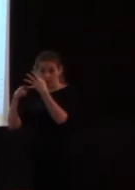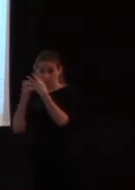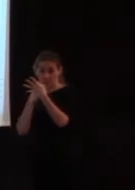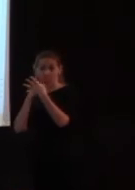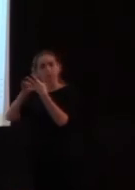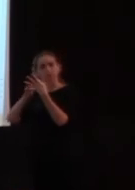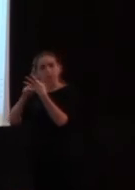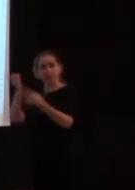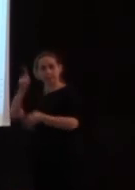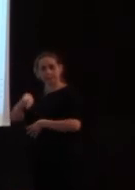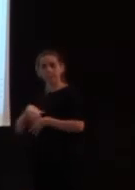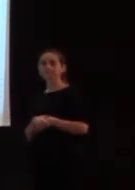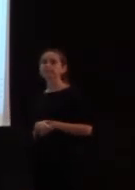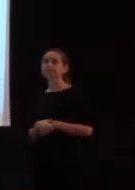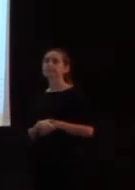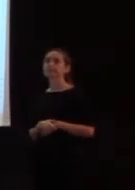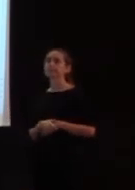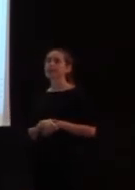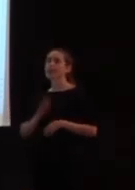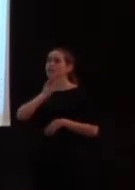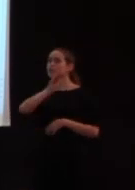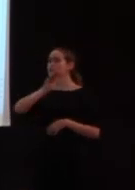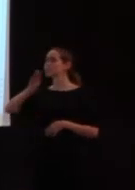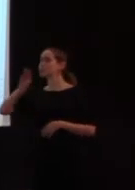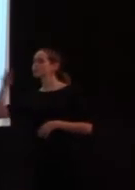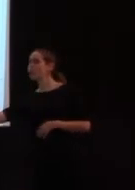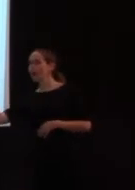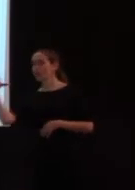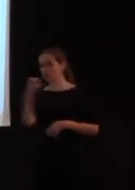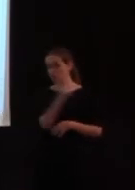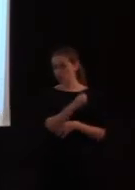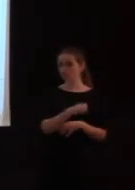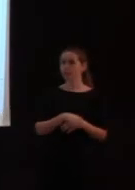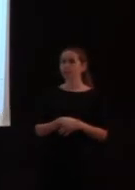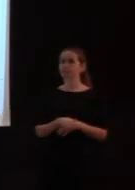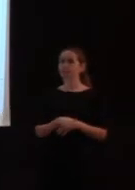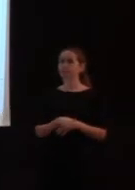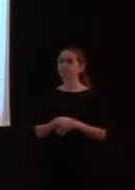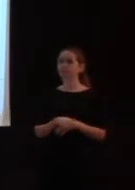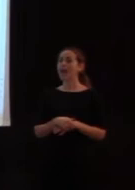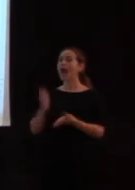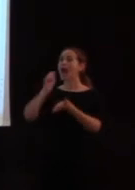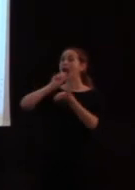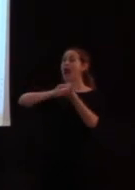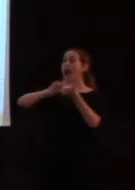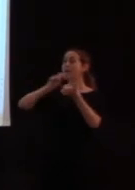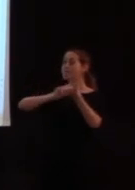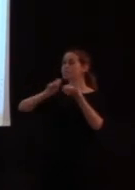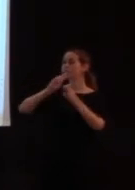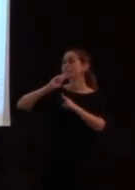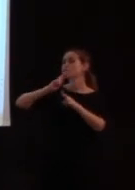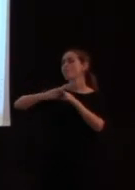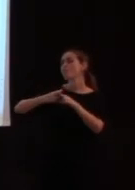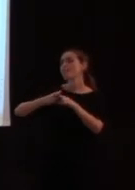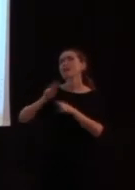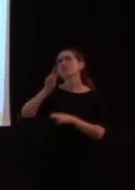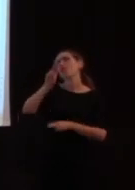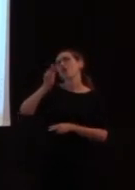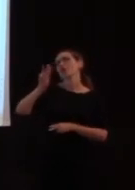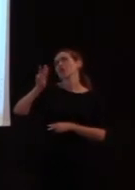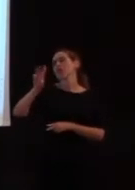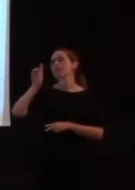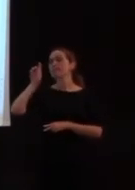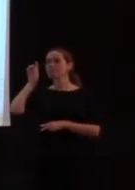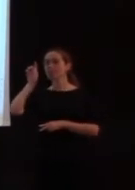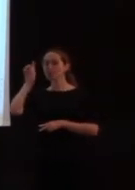La pregunta era, apunta en un cuestionario el nombre de dos o tres profesores, profesoras que hayas tenido, maestros, que